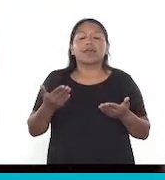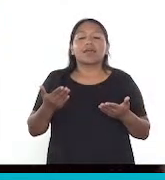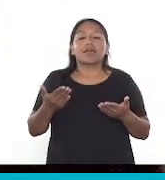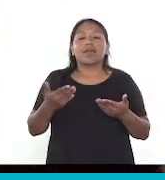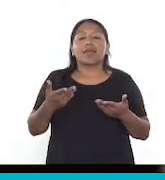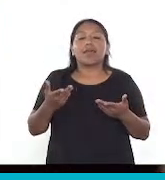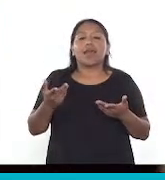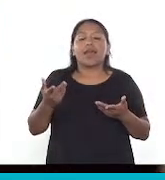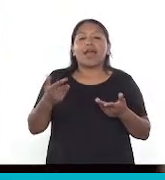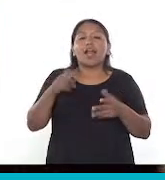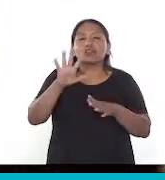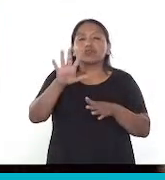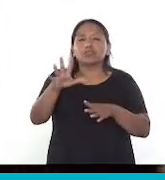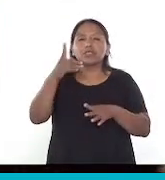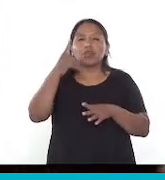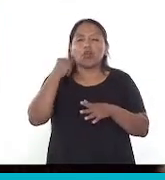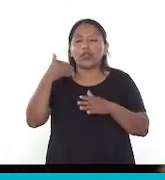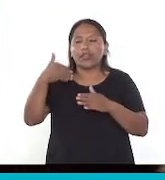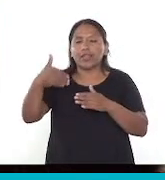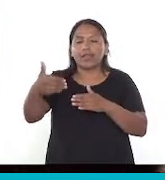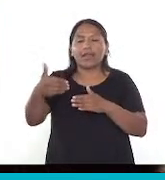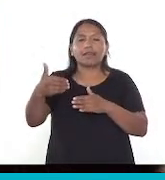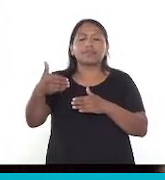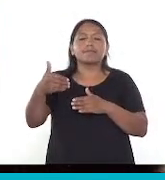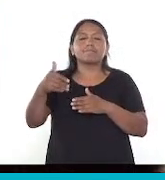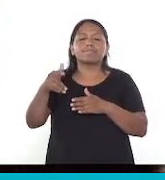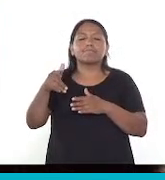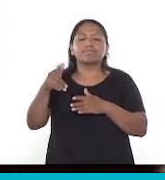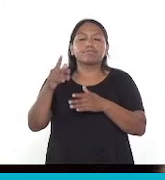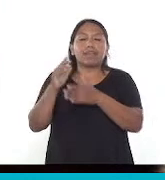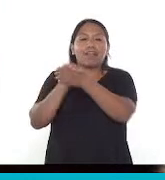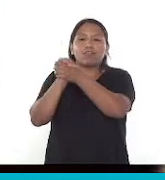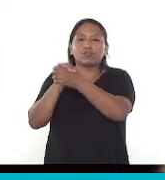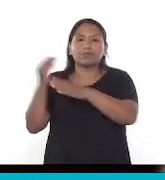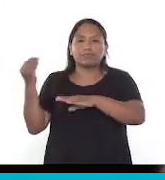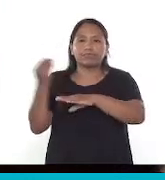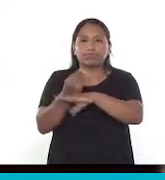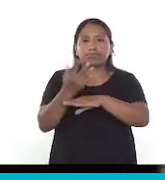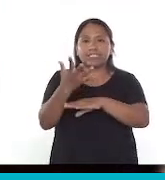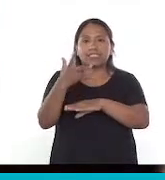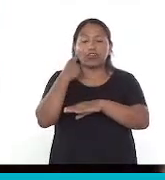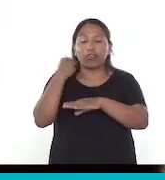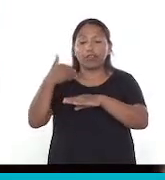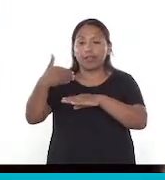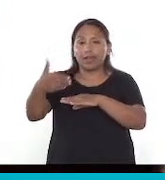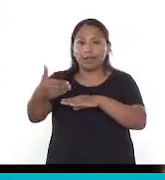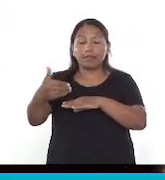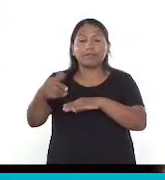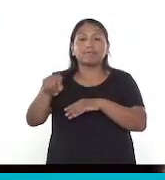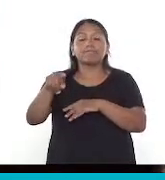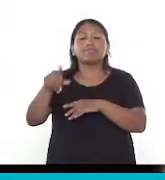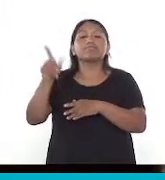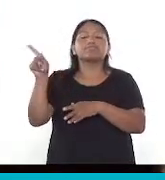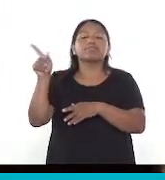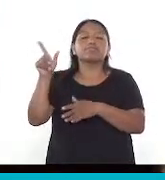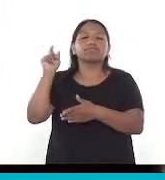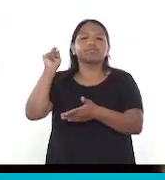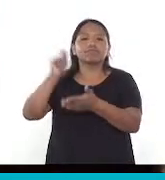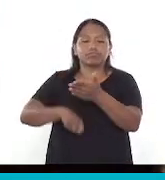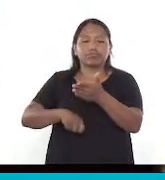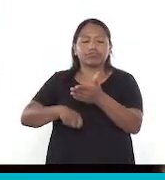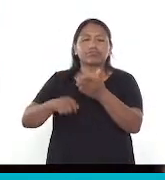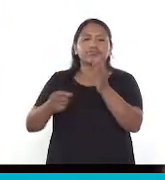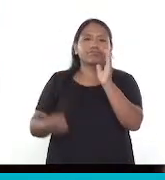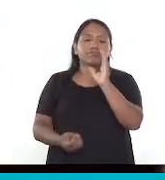a los cinco días de haber asumido su gobierno el doctor alfonsín firma la